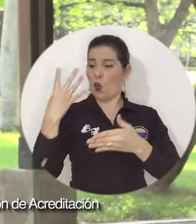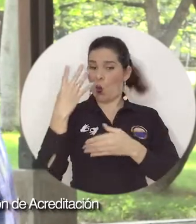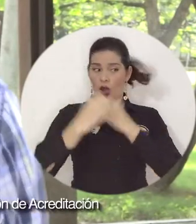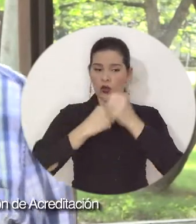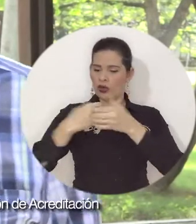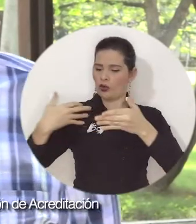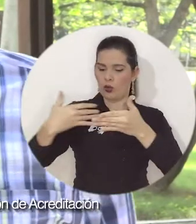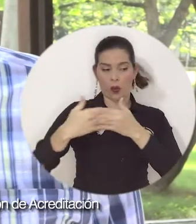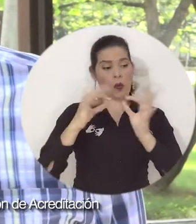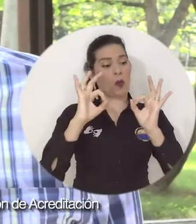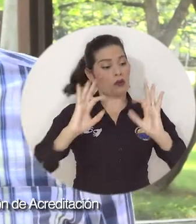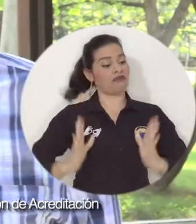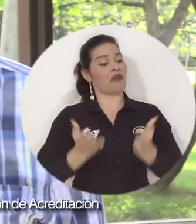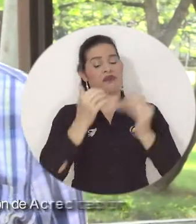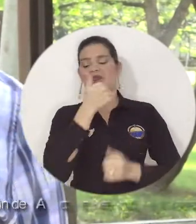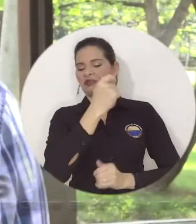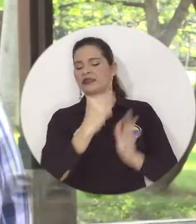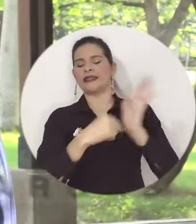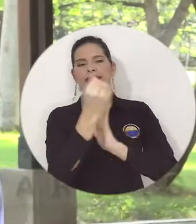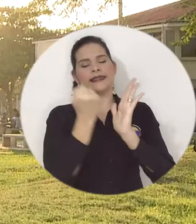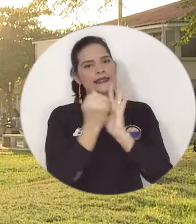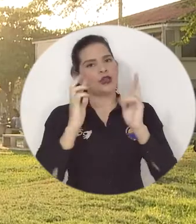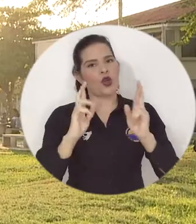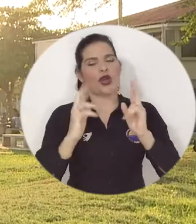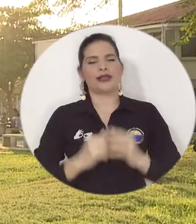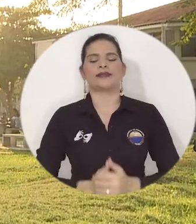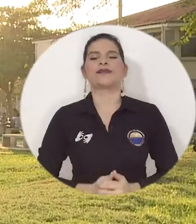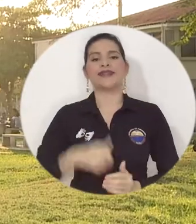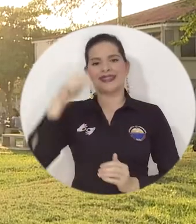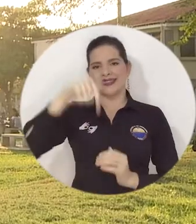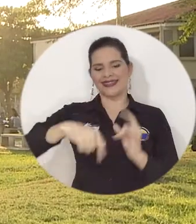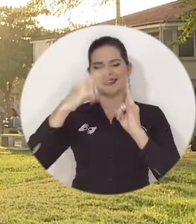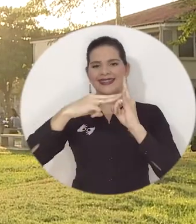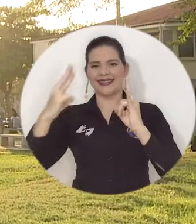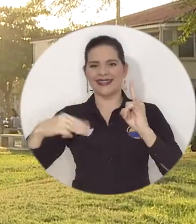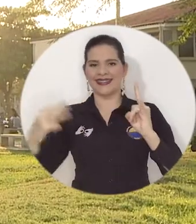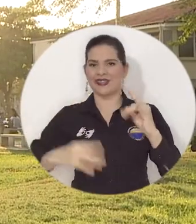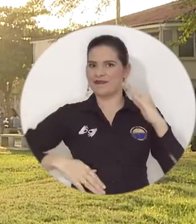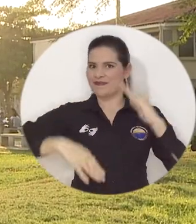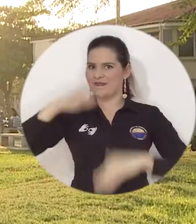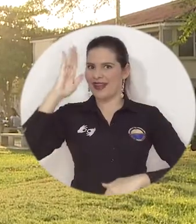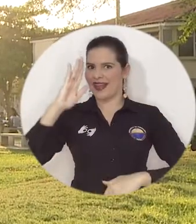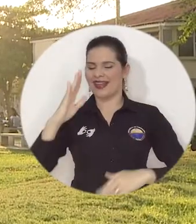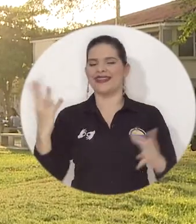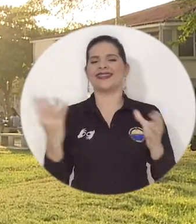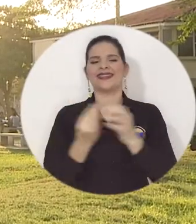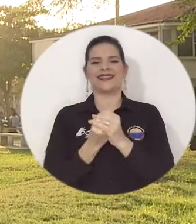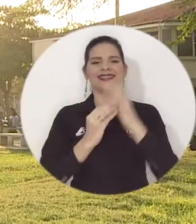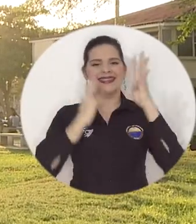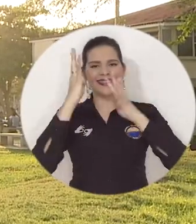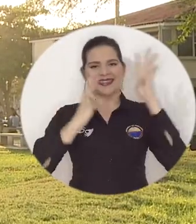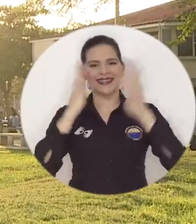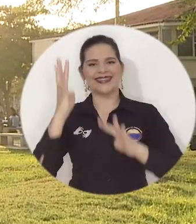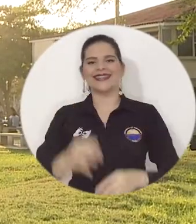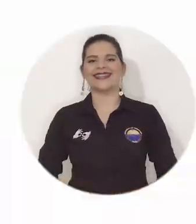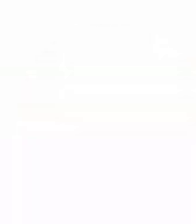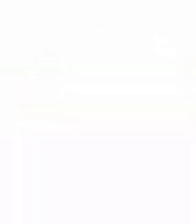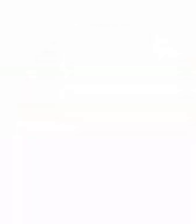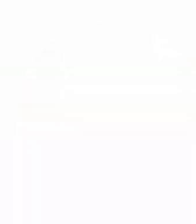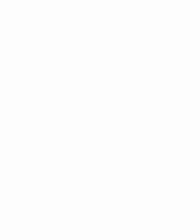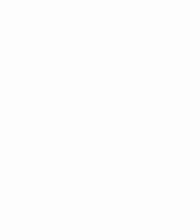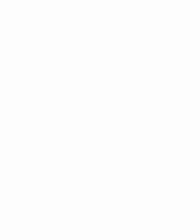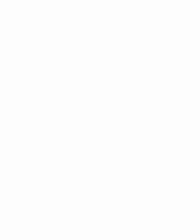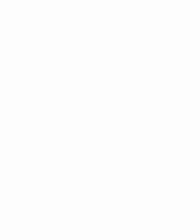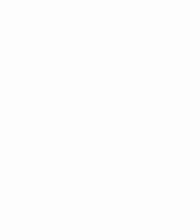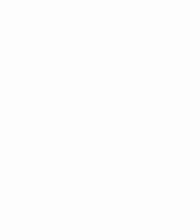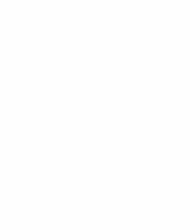esos 4 años de vigencia de la acreditación por alta calidad de la universidad. Universidad del Magdalena, más incluyente e